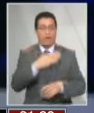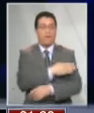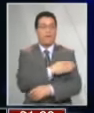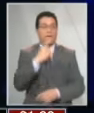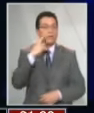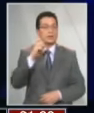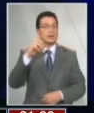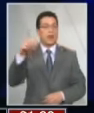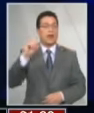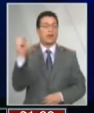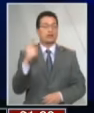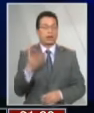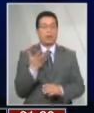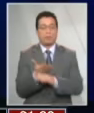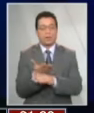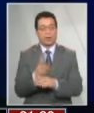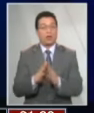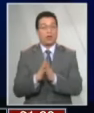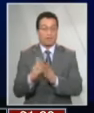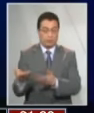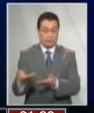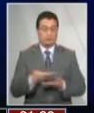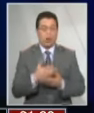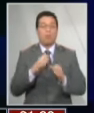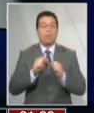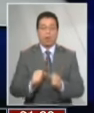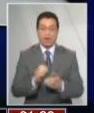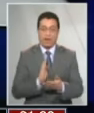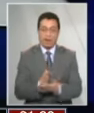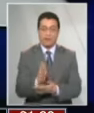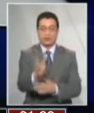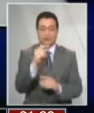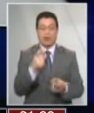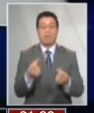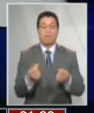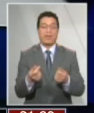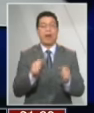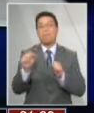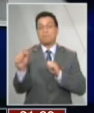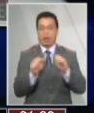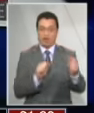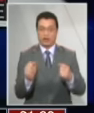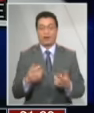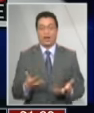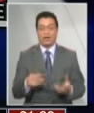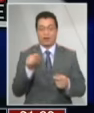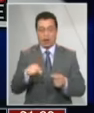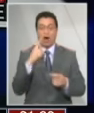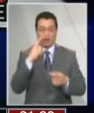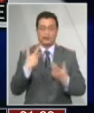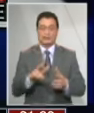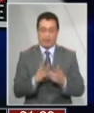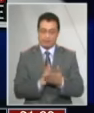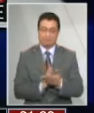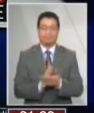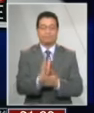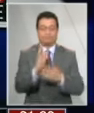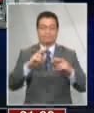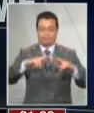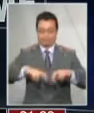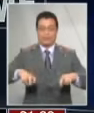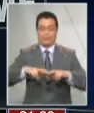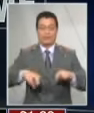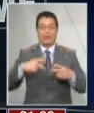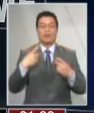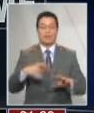como requisito para poder avanzar en la investigación de las platas políticas. Hay luz verde entonces para investigar los dineros de